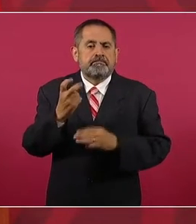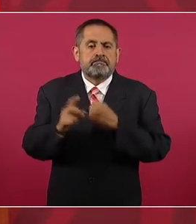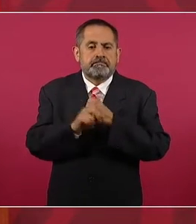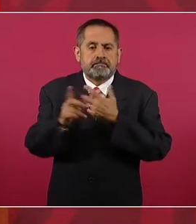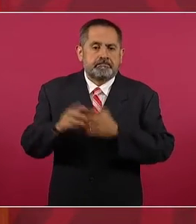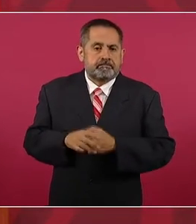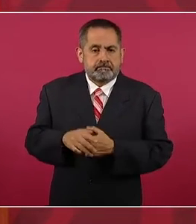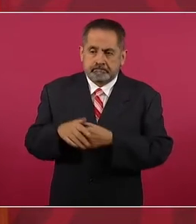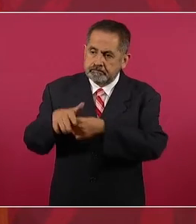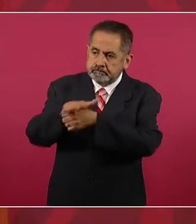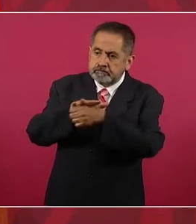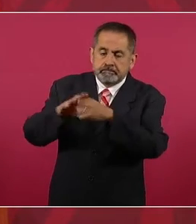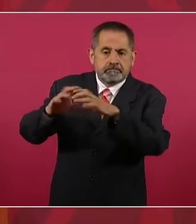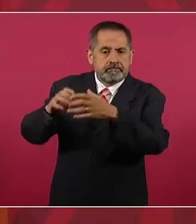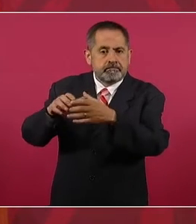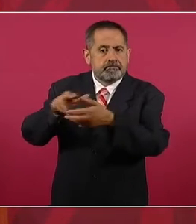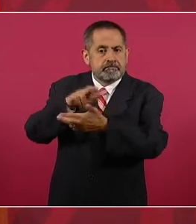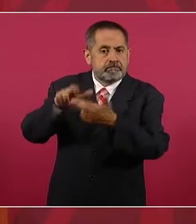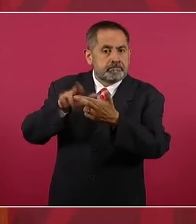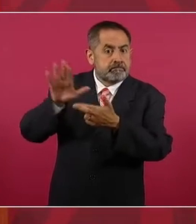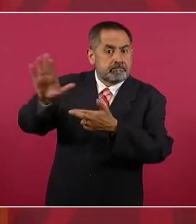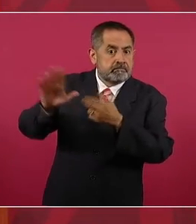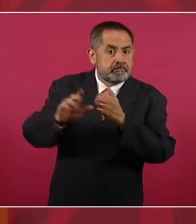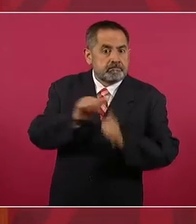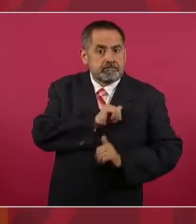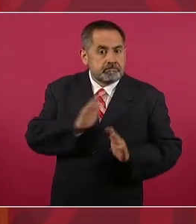en la región.